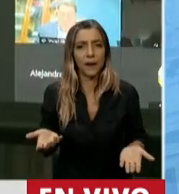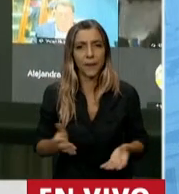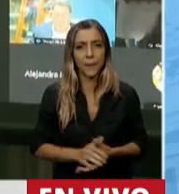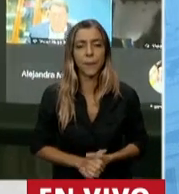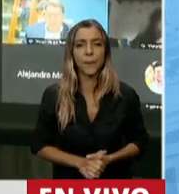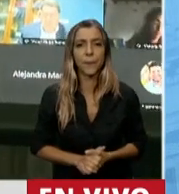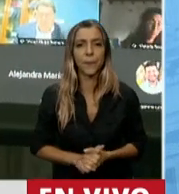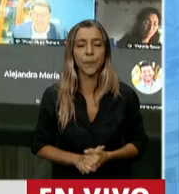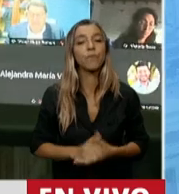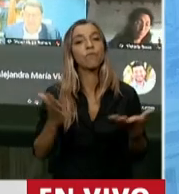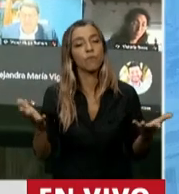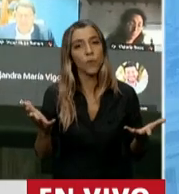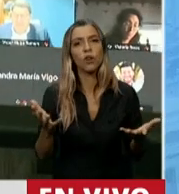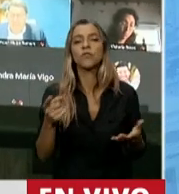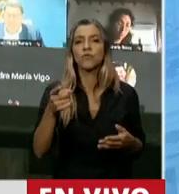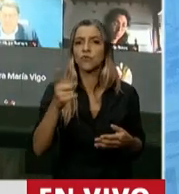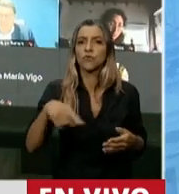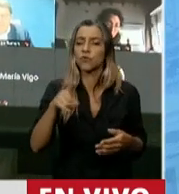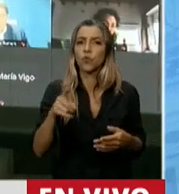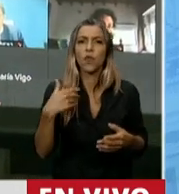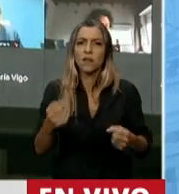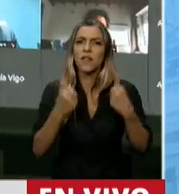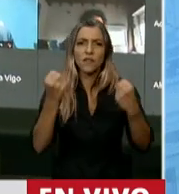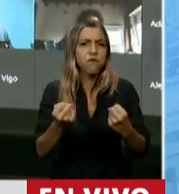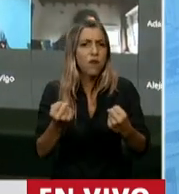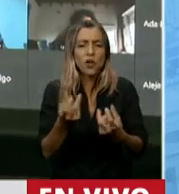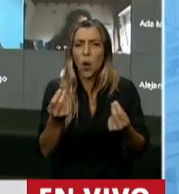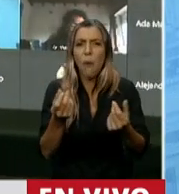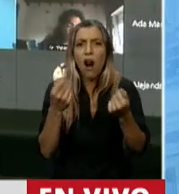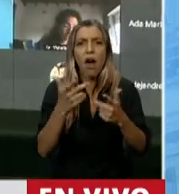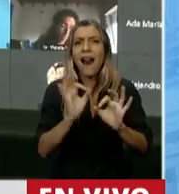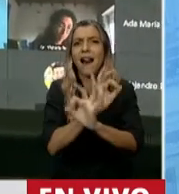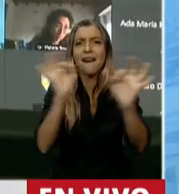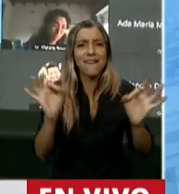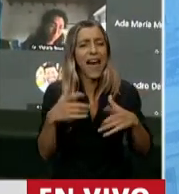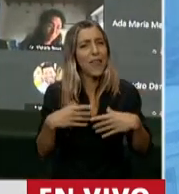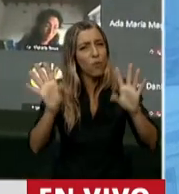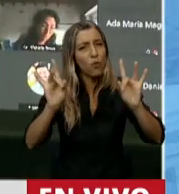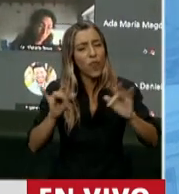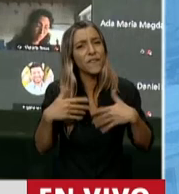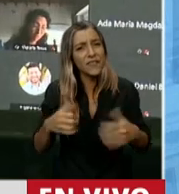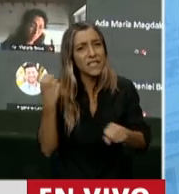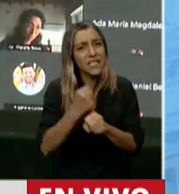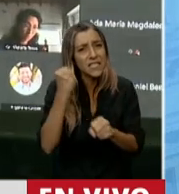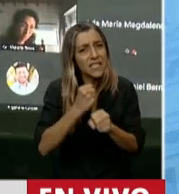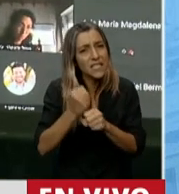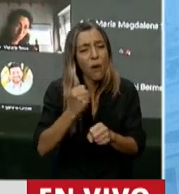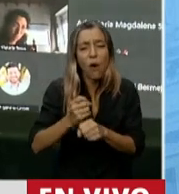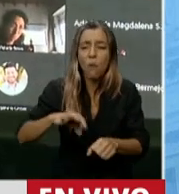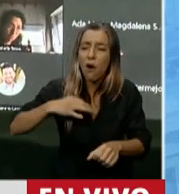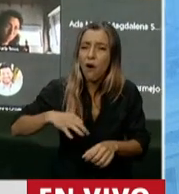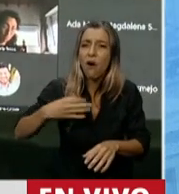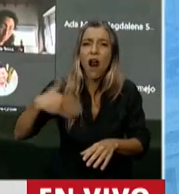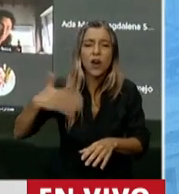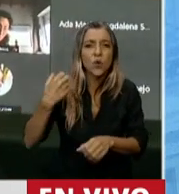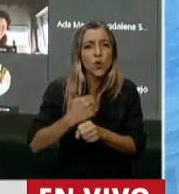impunemente. Por eso que no valoran el esfuerzo, el mérito y lo duro que es progresar trabajando por años a sol y a